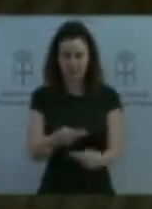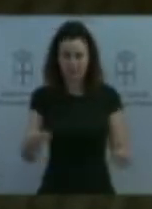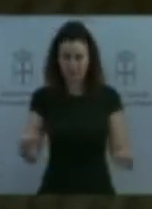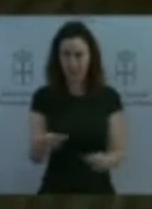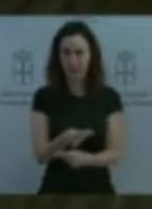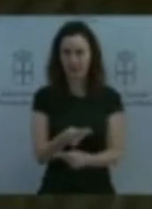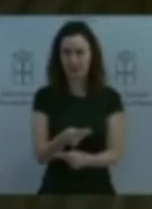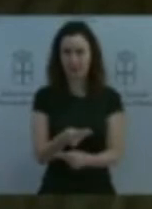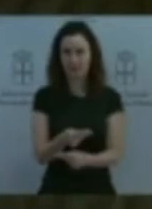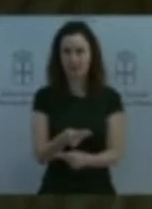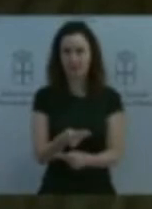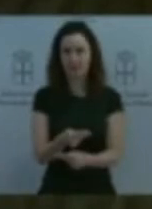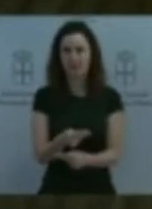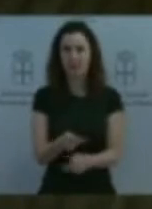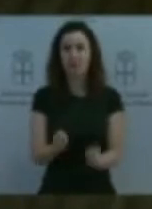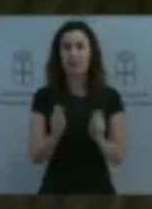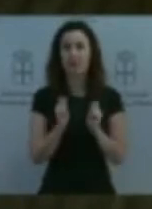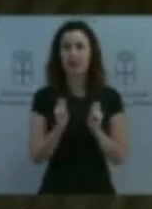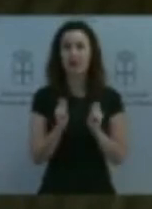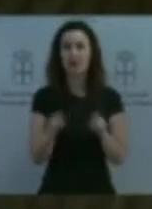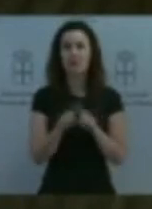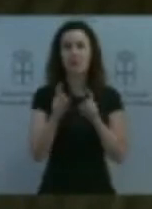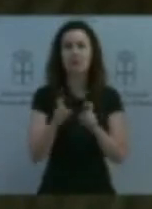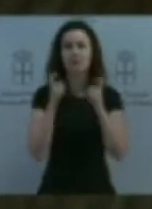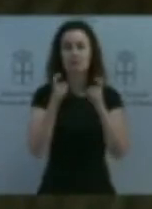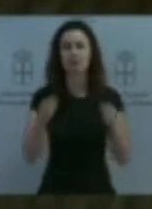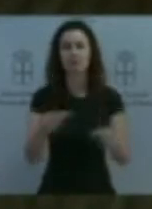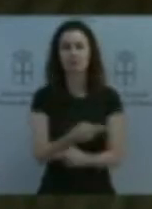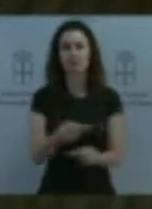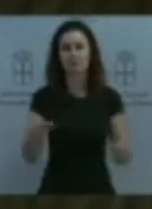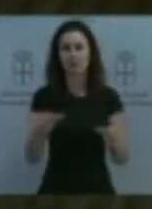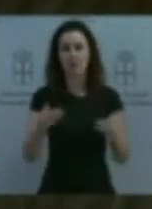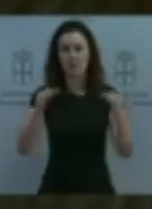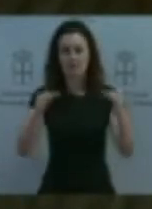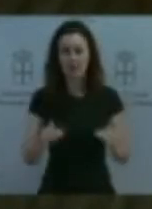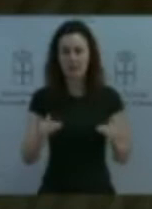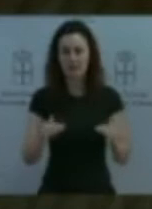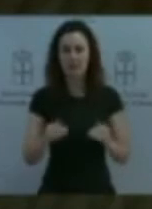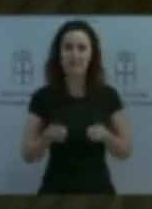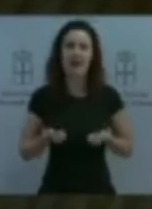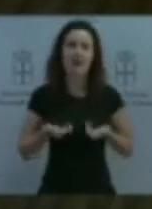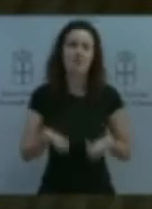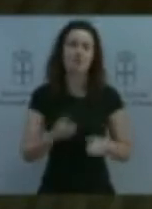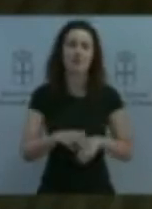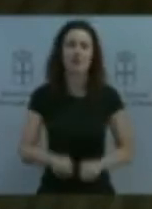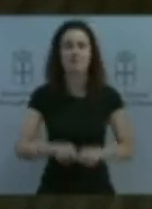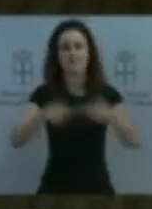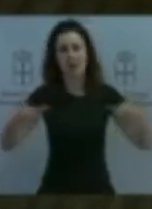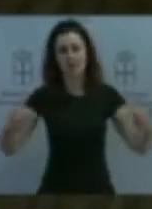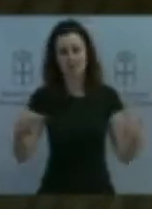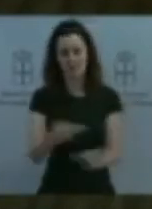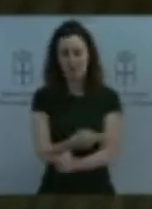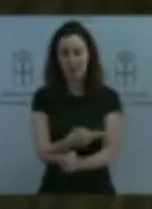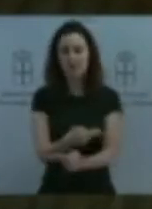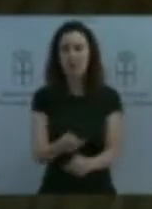reducción del esfuerzo pesquero sobre los caladeros y especies, y además suma una actividad económica alternativa y posibilidades de rentabilidad a la empresa